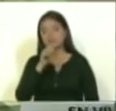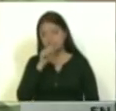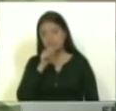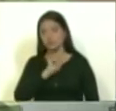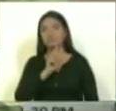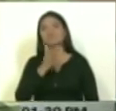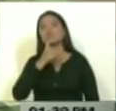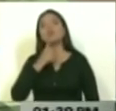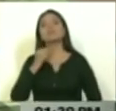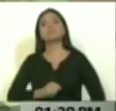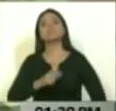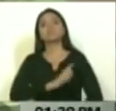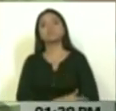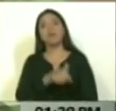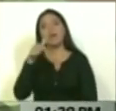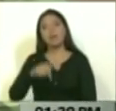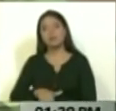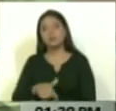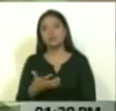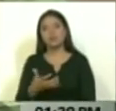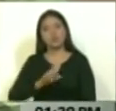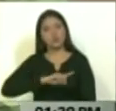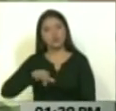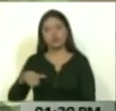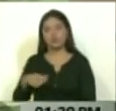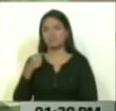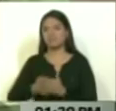No existe en este mundo un imperio que le bajemos la frente.